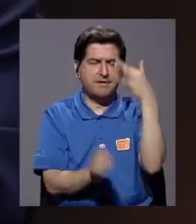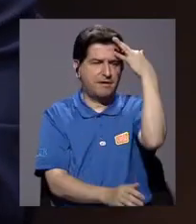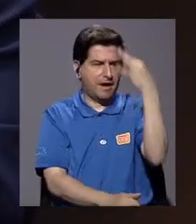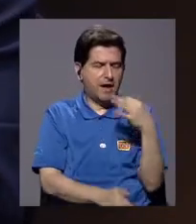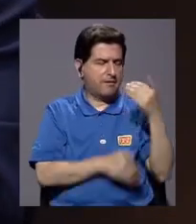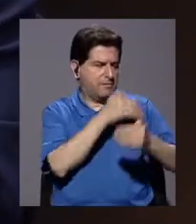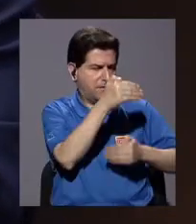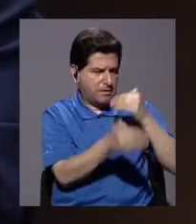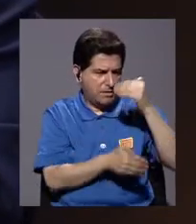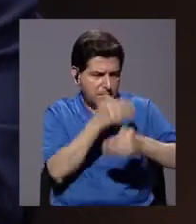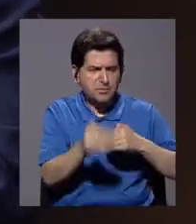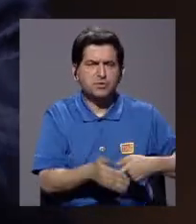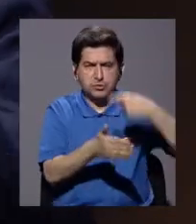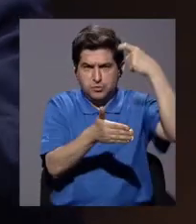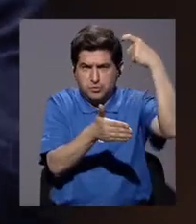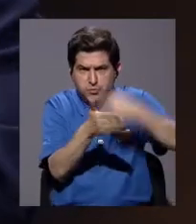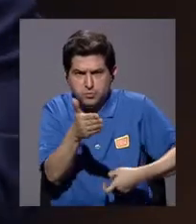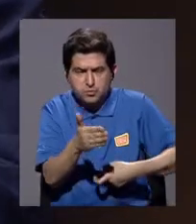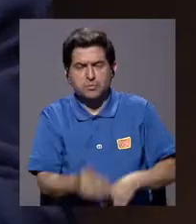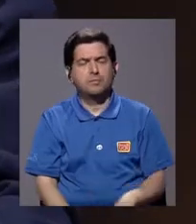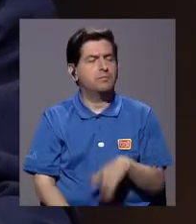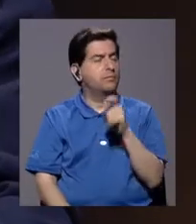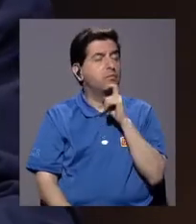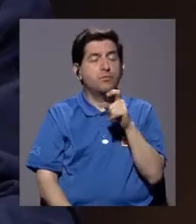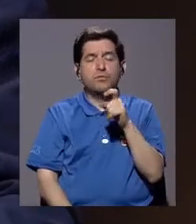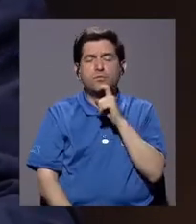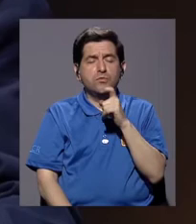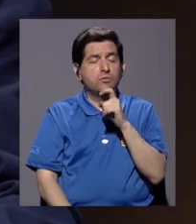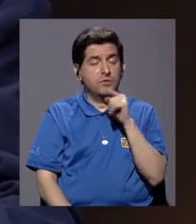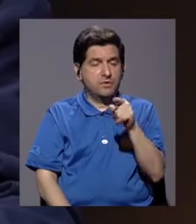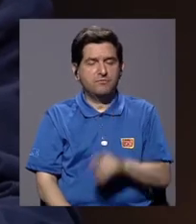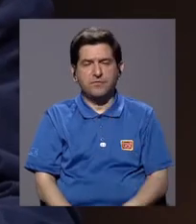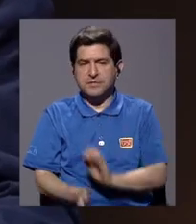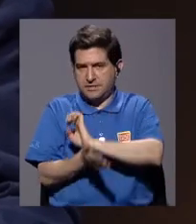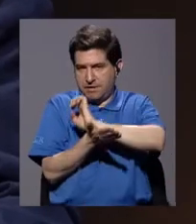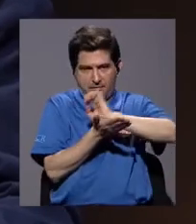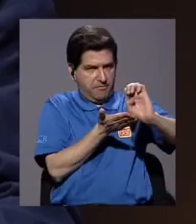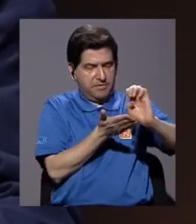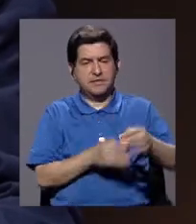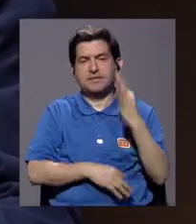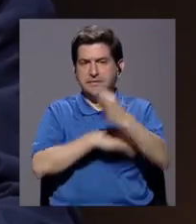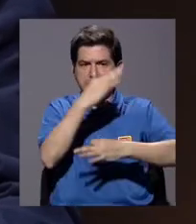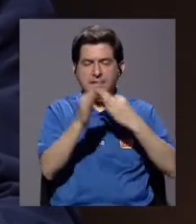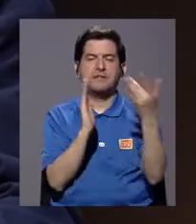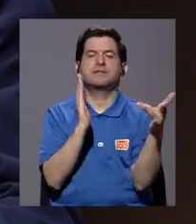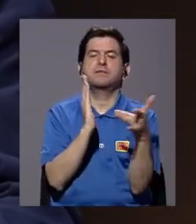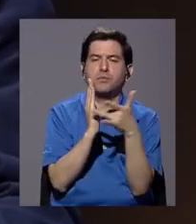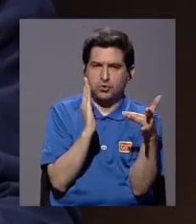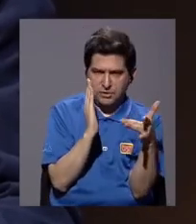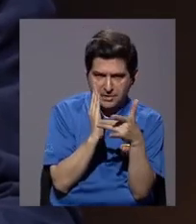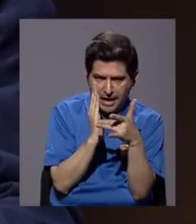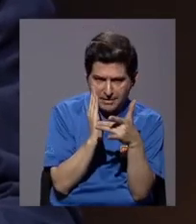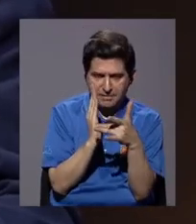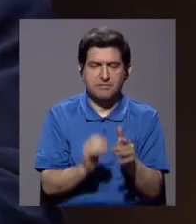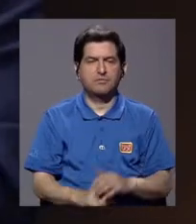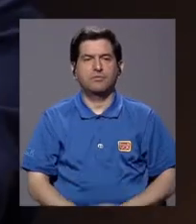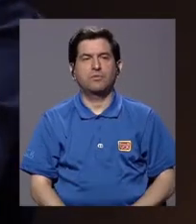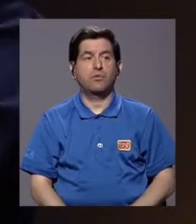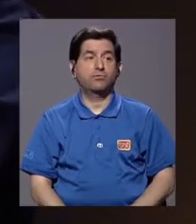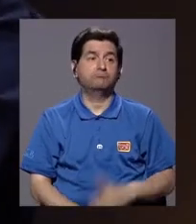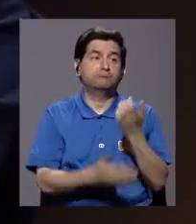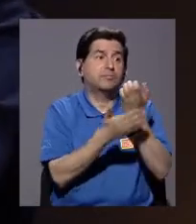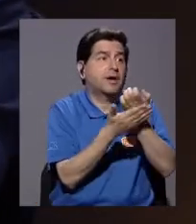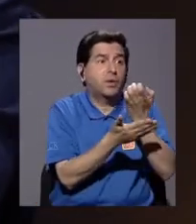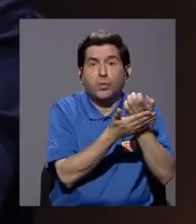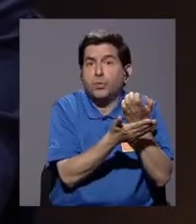técnicas, criterios y procedimientos muy rigurosos que cuesta mucho saltarse y que son de carácter técnico,